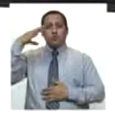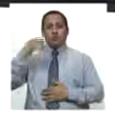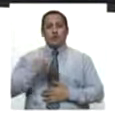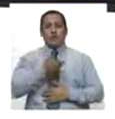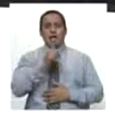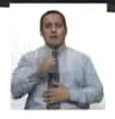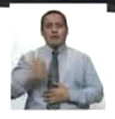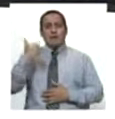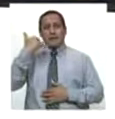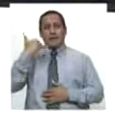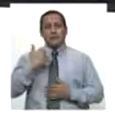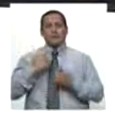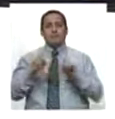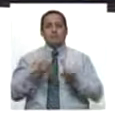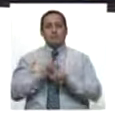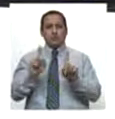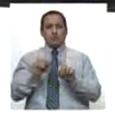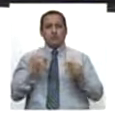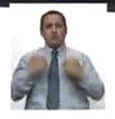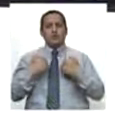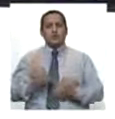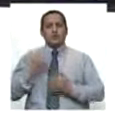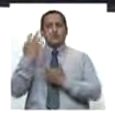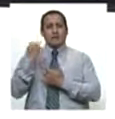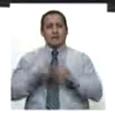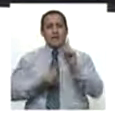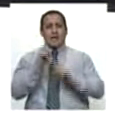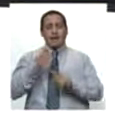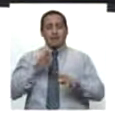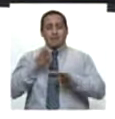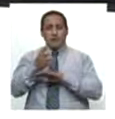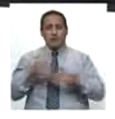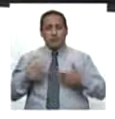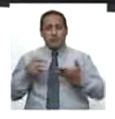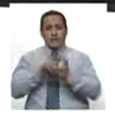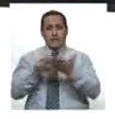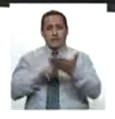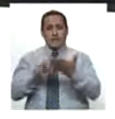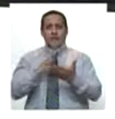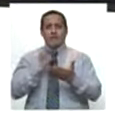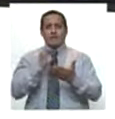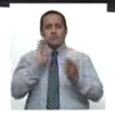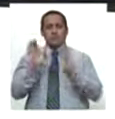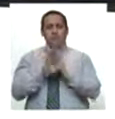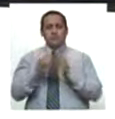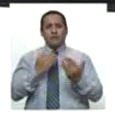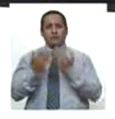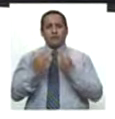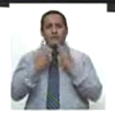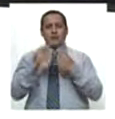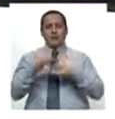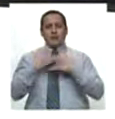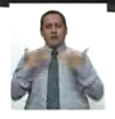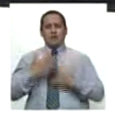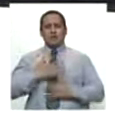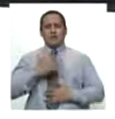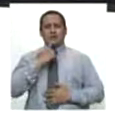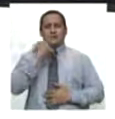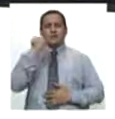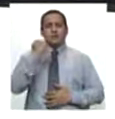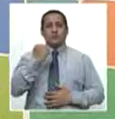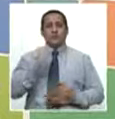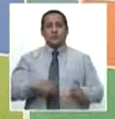luz, el agua, el teléfono? Pero si no, y tengo que esperar que alguien llegue y lo pueda leer, entonces, en ese sentido, se me está vulnerando mis derechos.